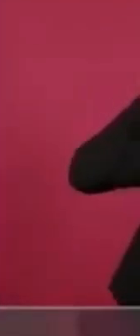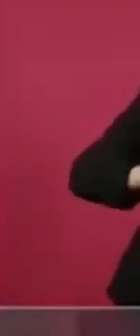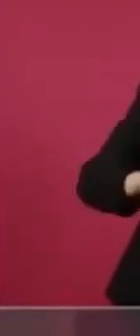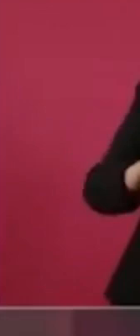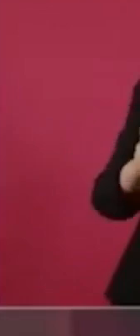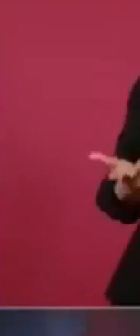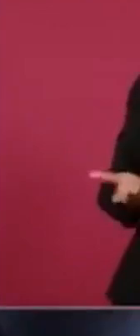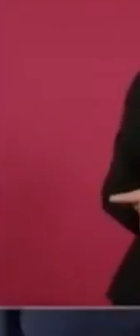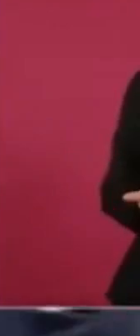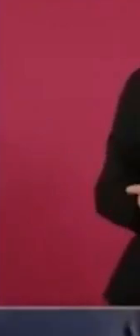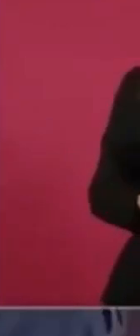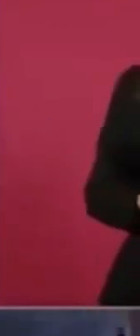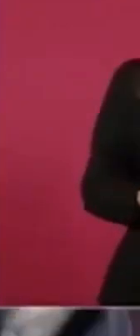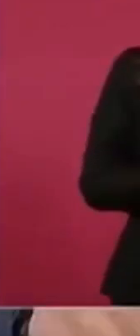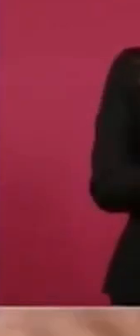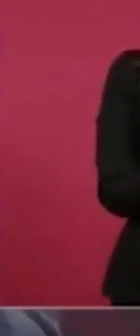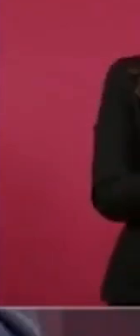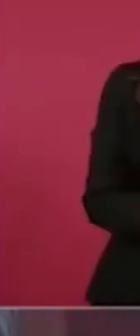Como